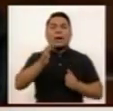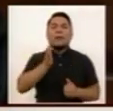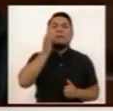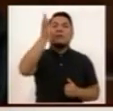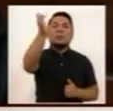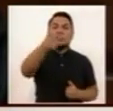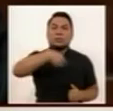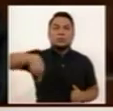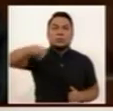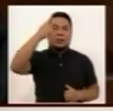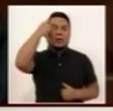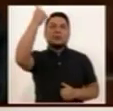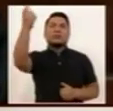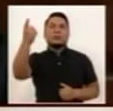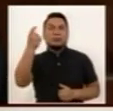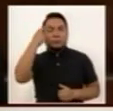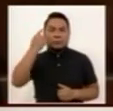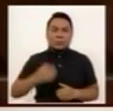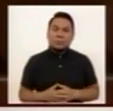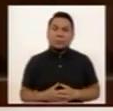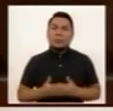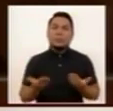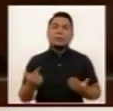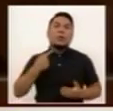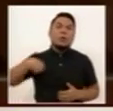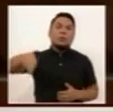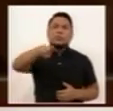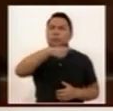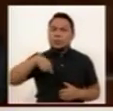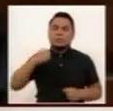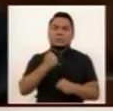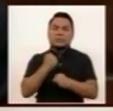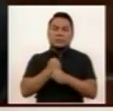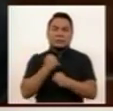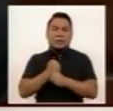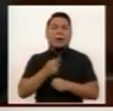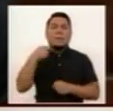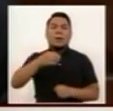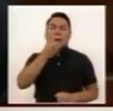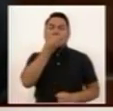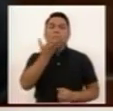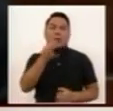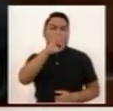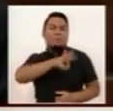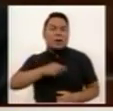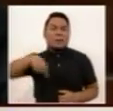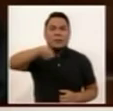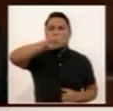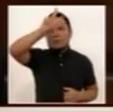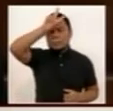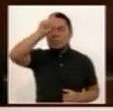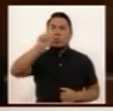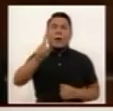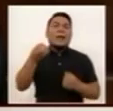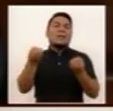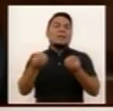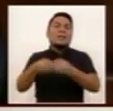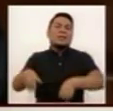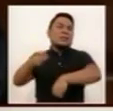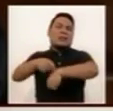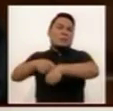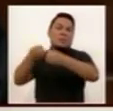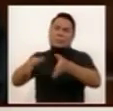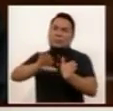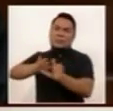soñamos. Desde hoy mismo, todos trabajando por el bien del país. No hay tiempo que perder.